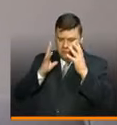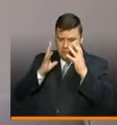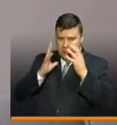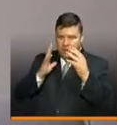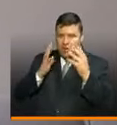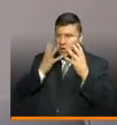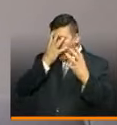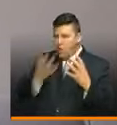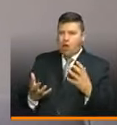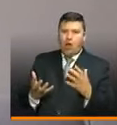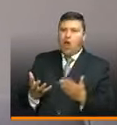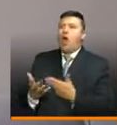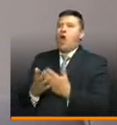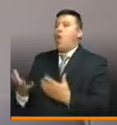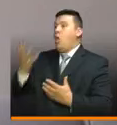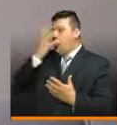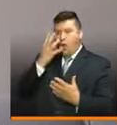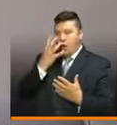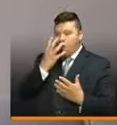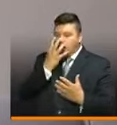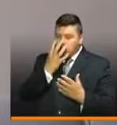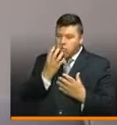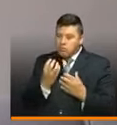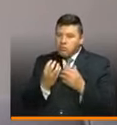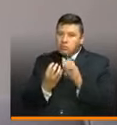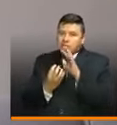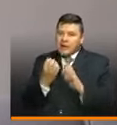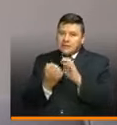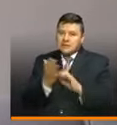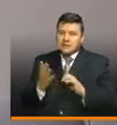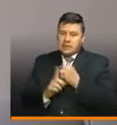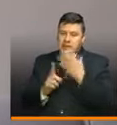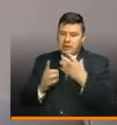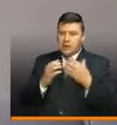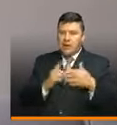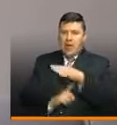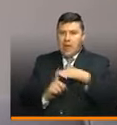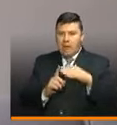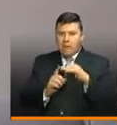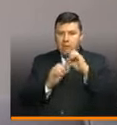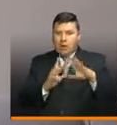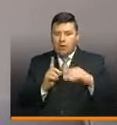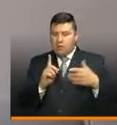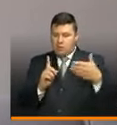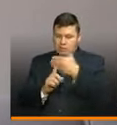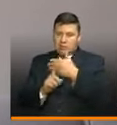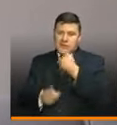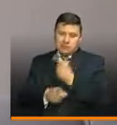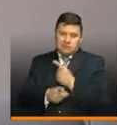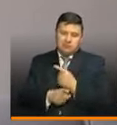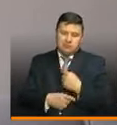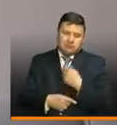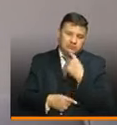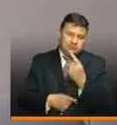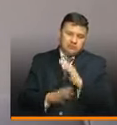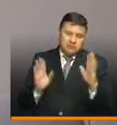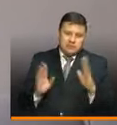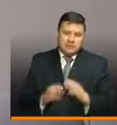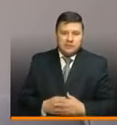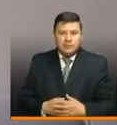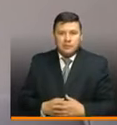dos, pues esto también repercutir lo menor posible en el impacto del medio ambiente. Eso es todo lo que tenemos que decir